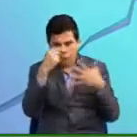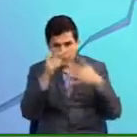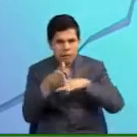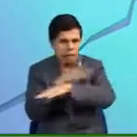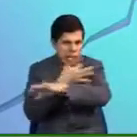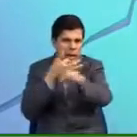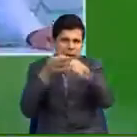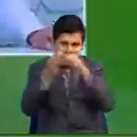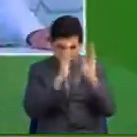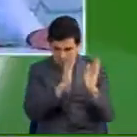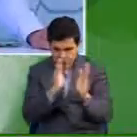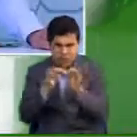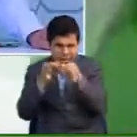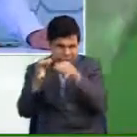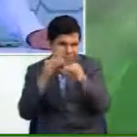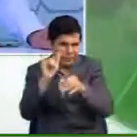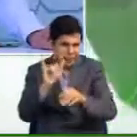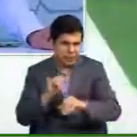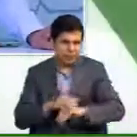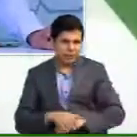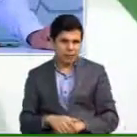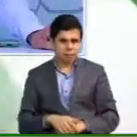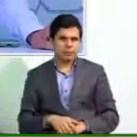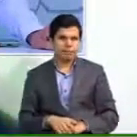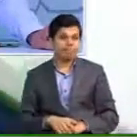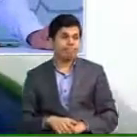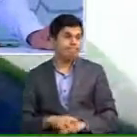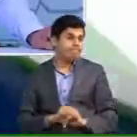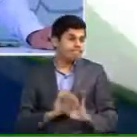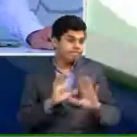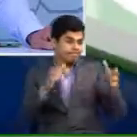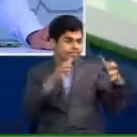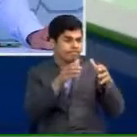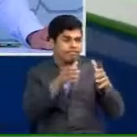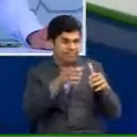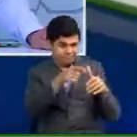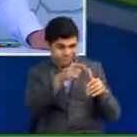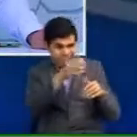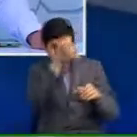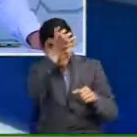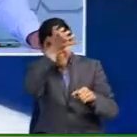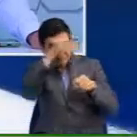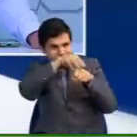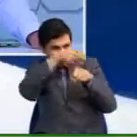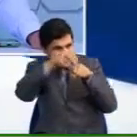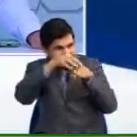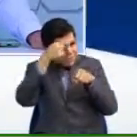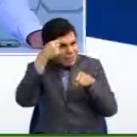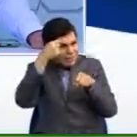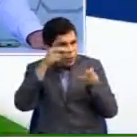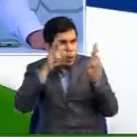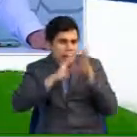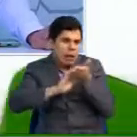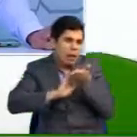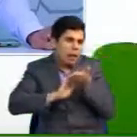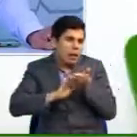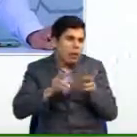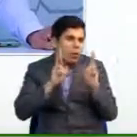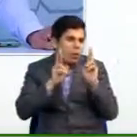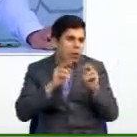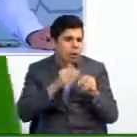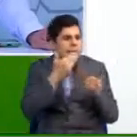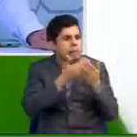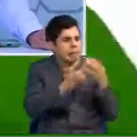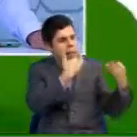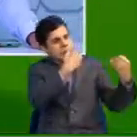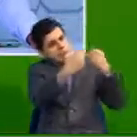mencionar pues presidente esperemos que se dé una pronta solución y que abran la frontera entre colombia y venezuela muchas gracias por su tiempo y